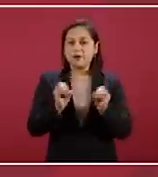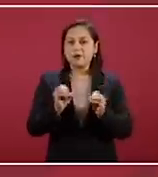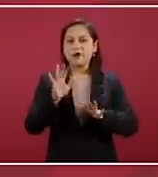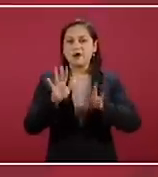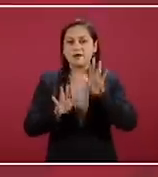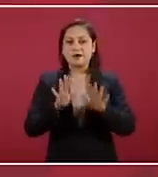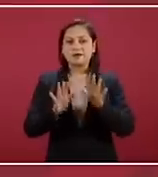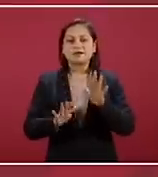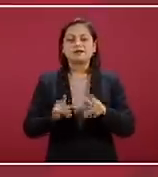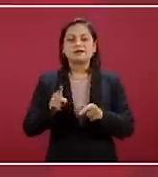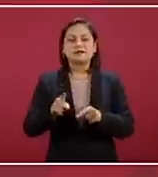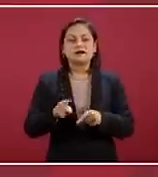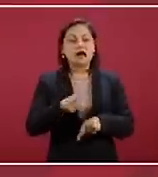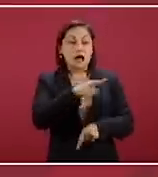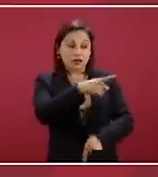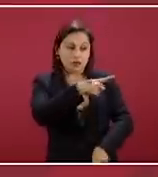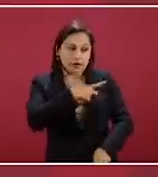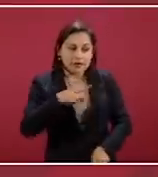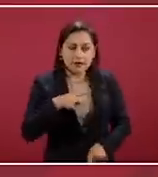adeudos,